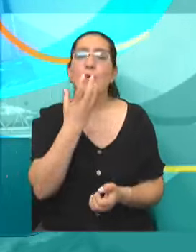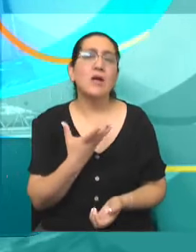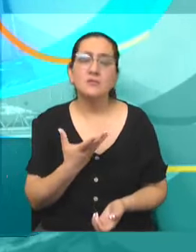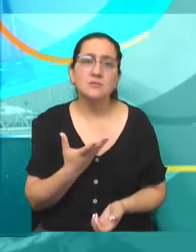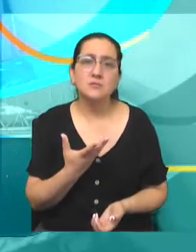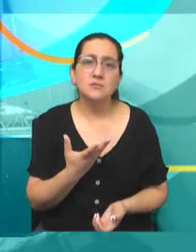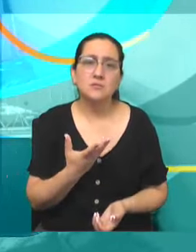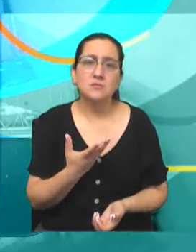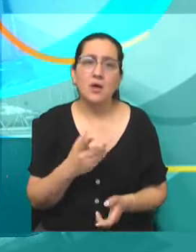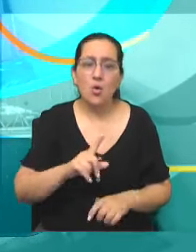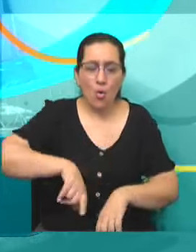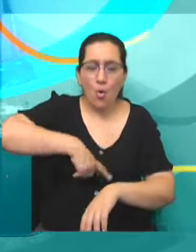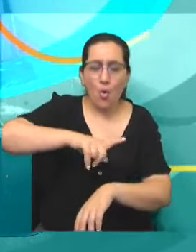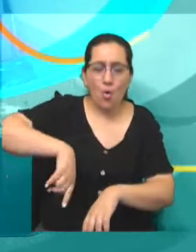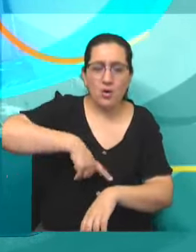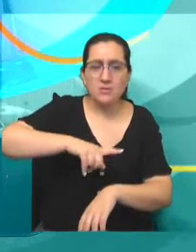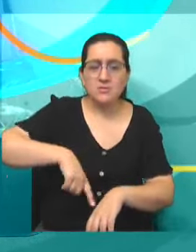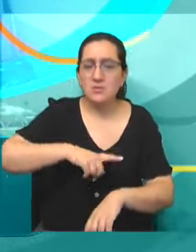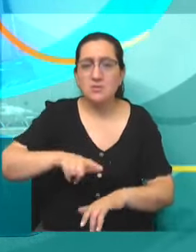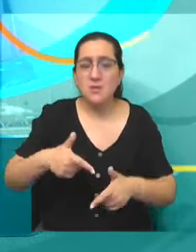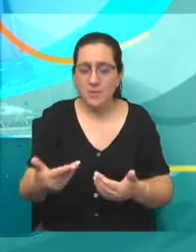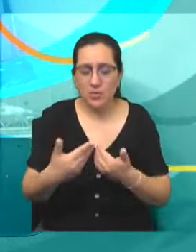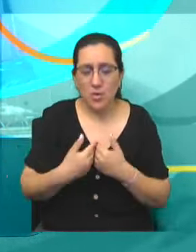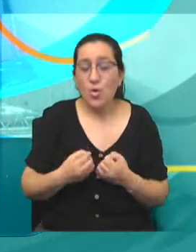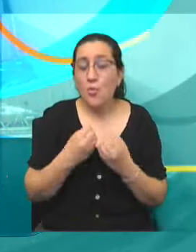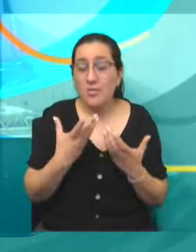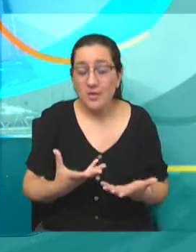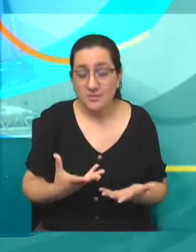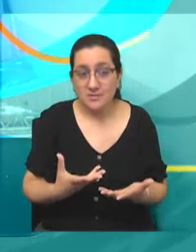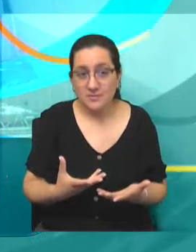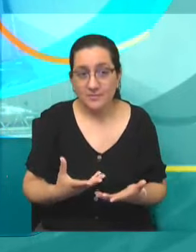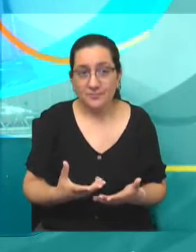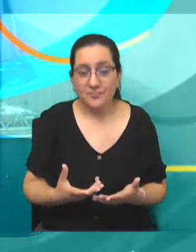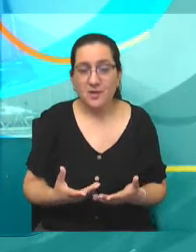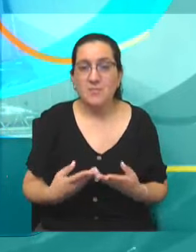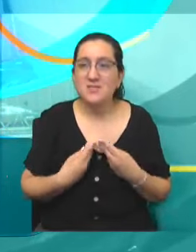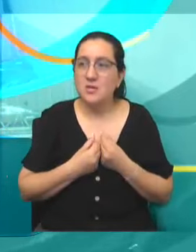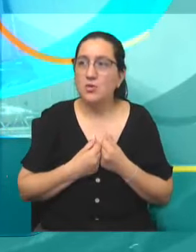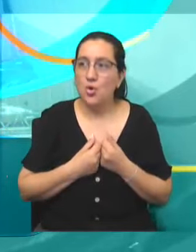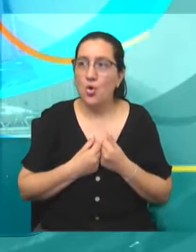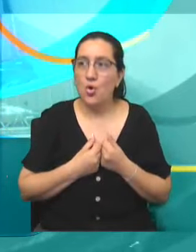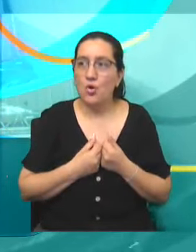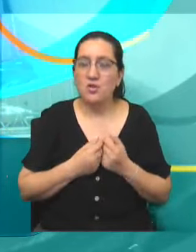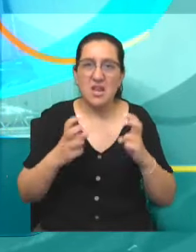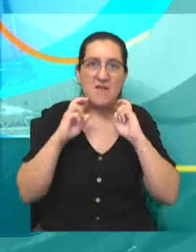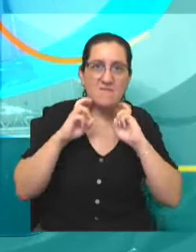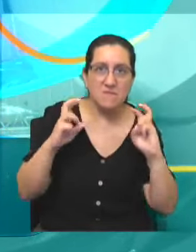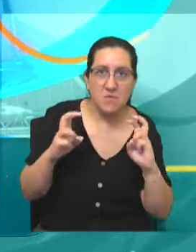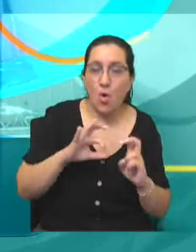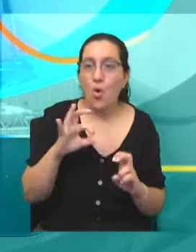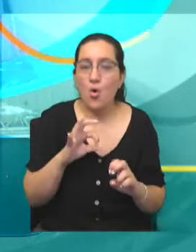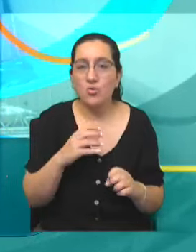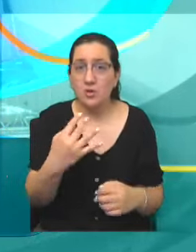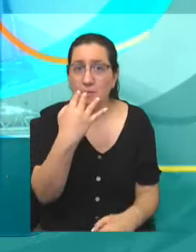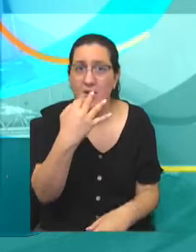estamos. Pasamos muchísimas horas sin preguntarnos de repente cómo estamos. Me siento tenso en este momento, estoy respirando bien. Hay gente